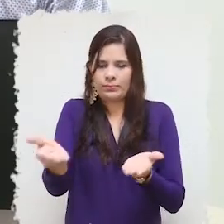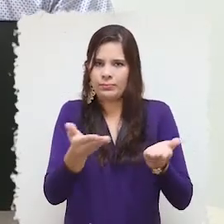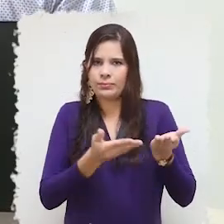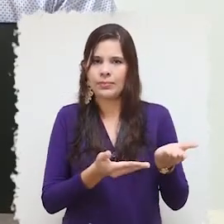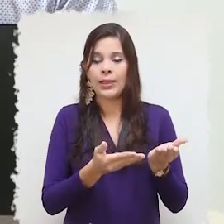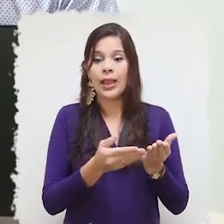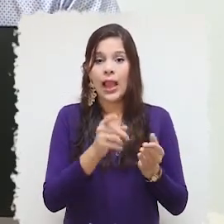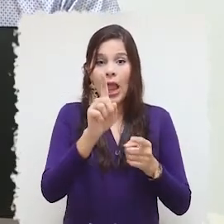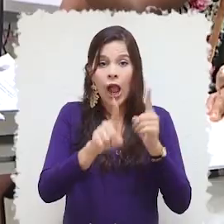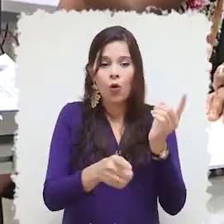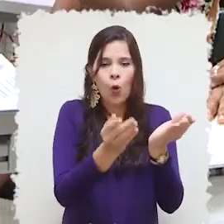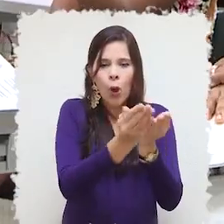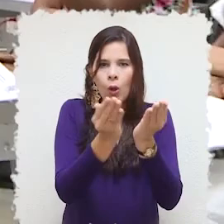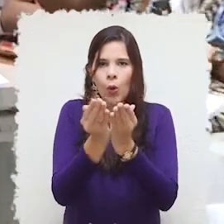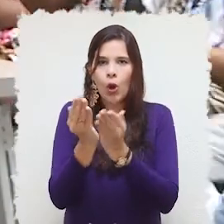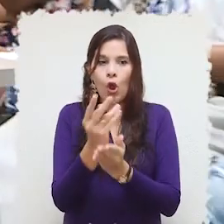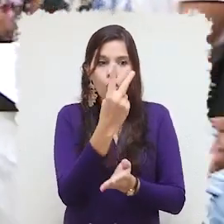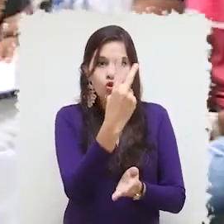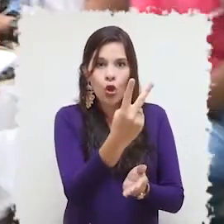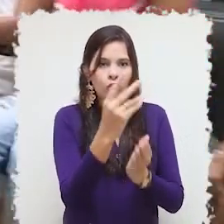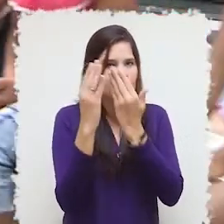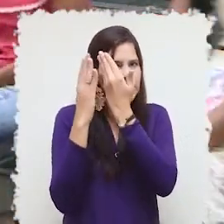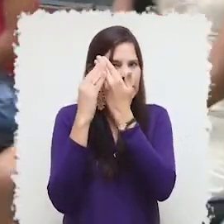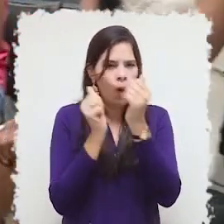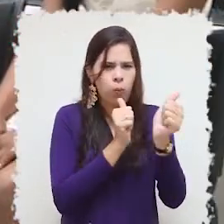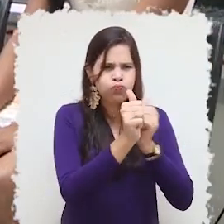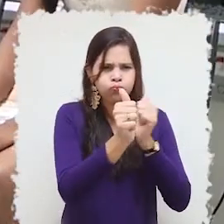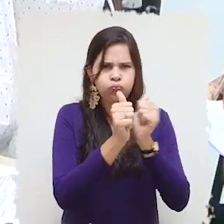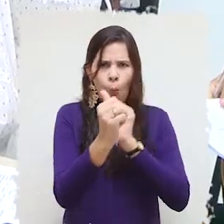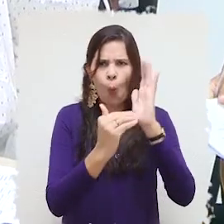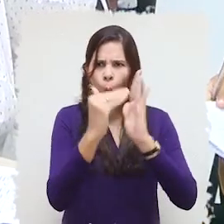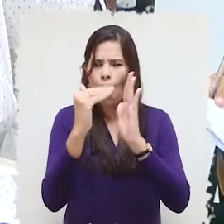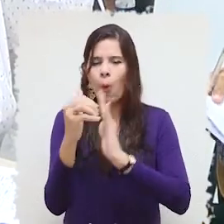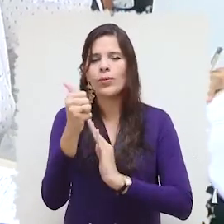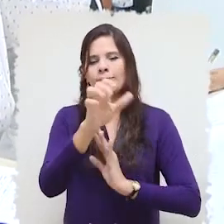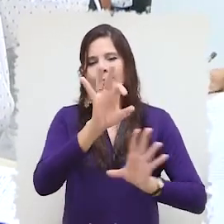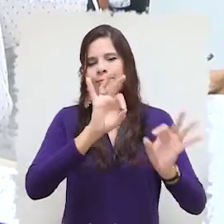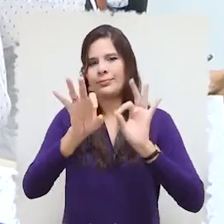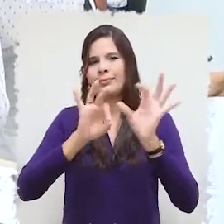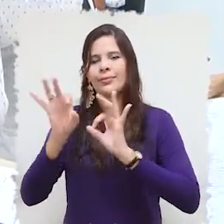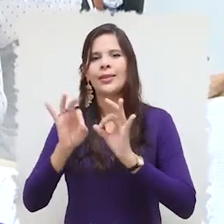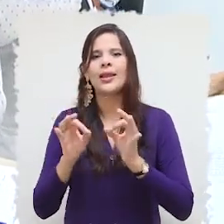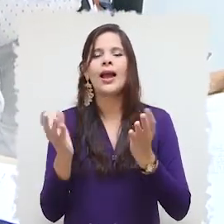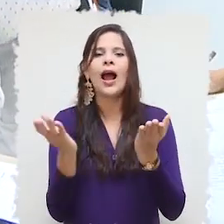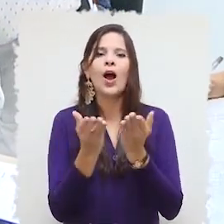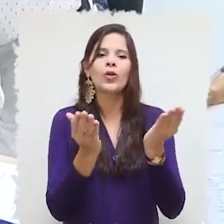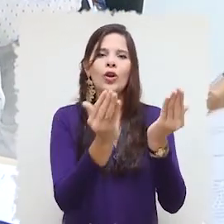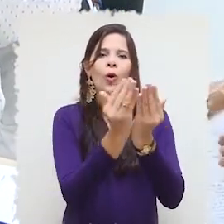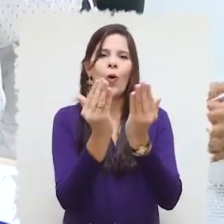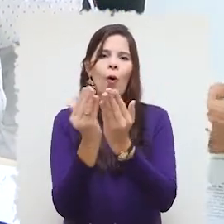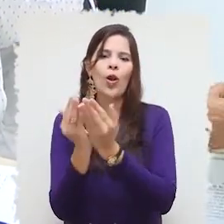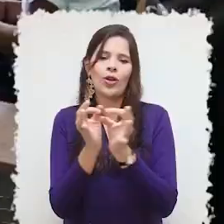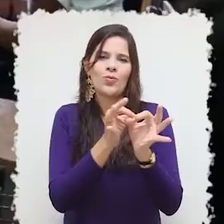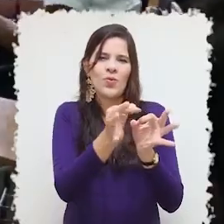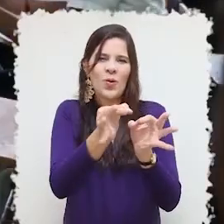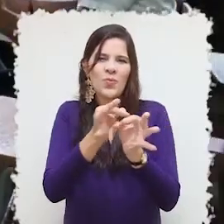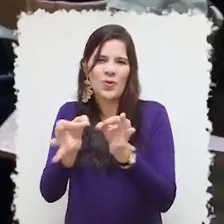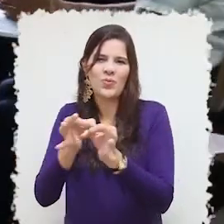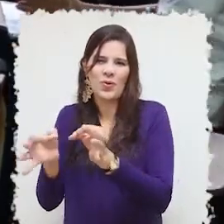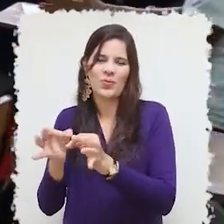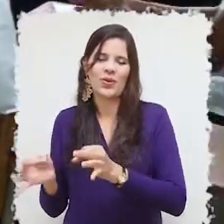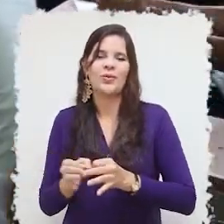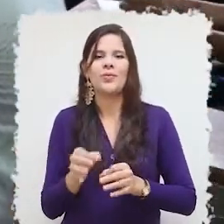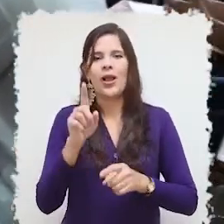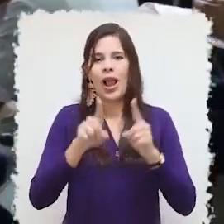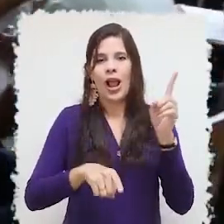directos a los dos bachilleres que obtengan los mejores resultados en las pruebas SABER, provenientes de las instituciones educativas de los entes territoriales